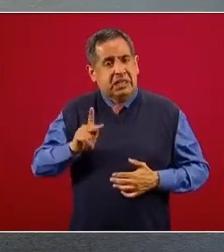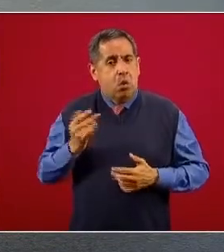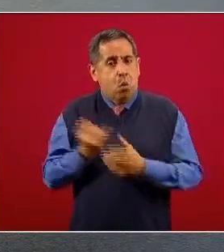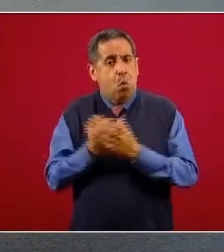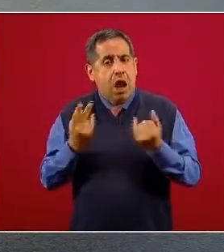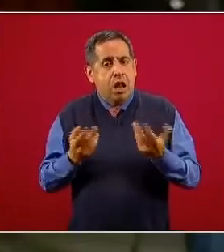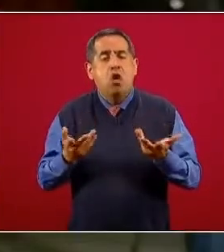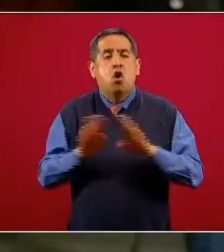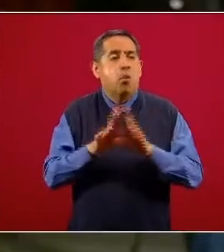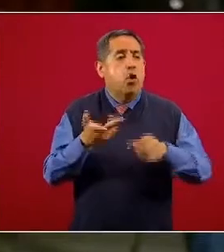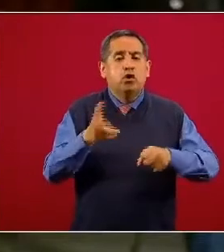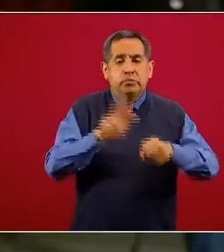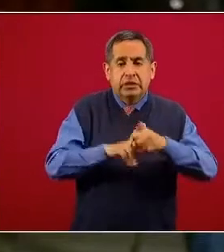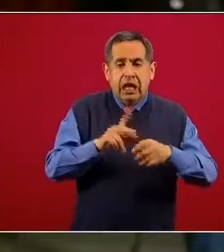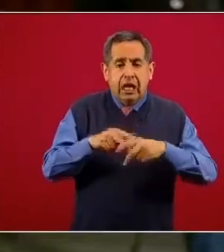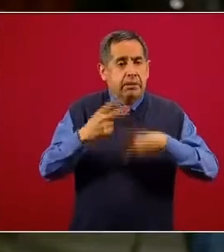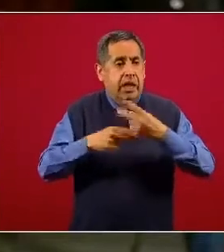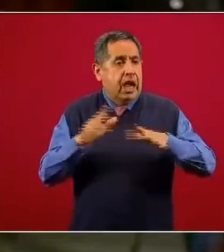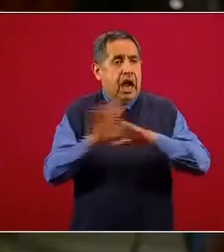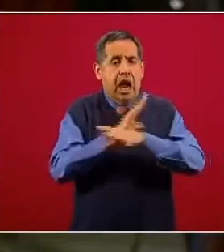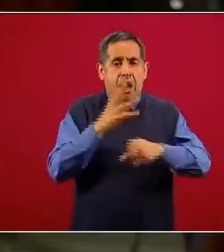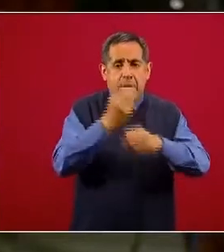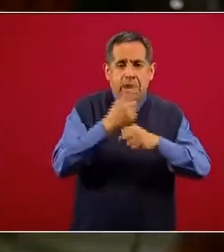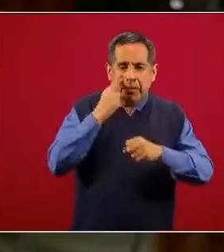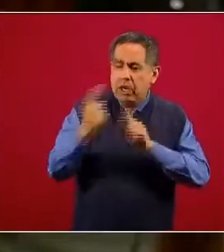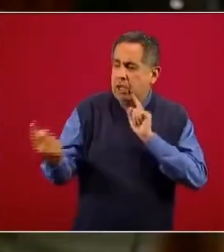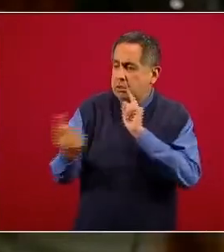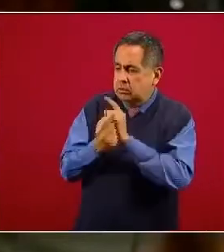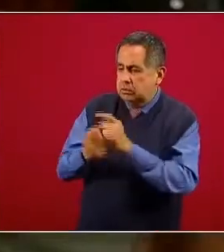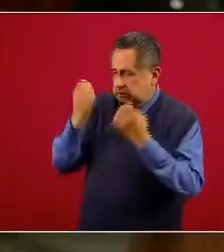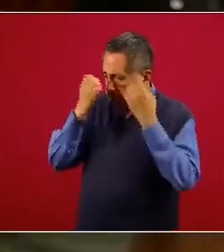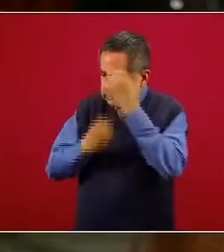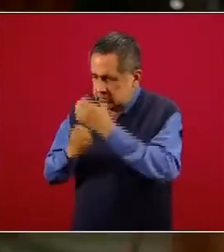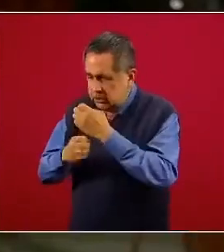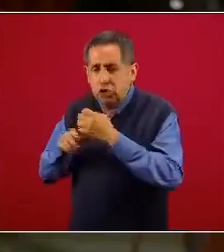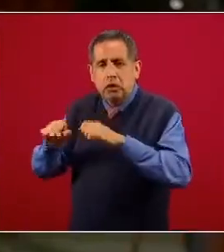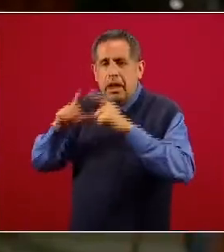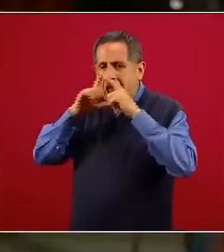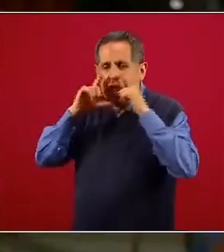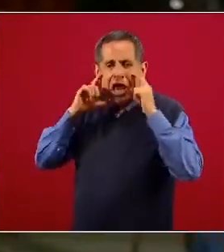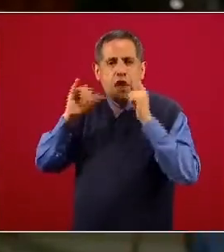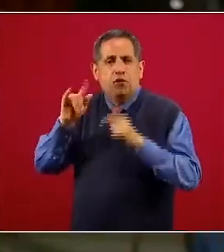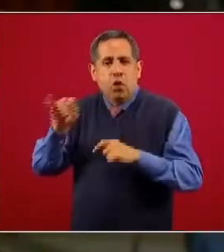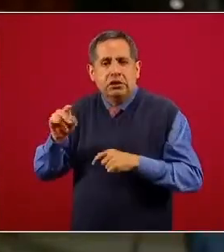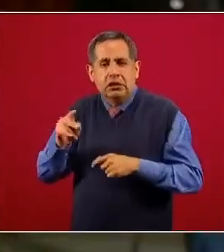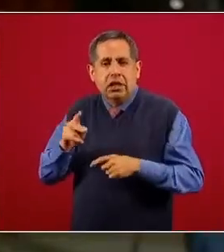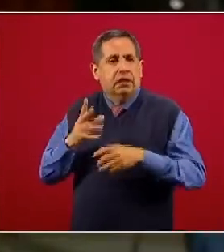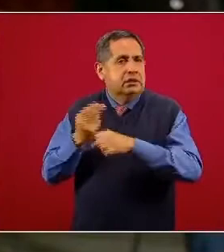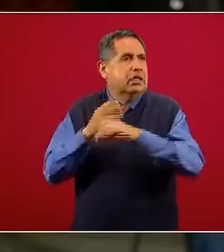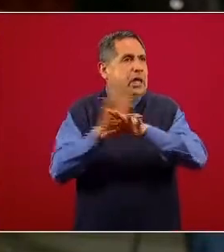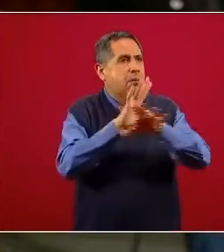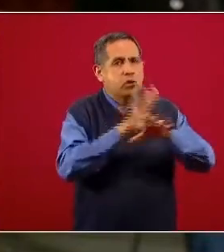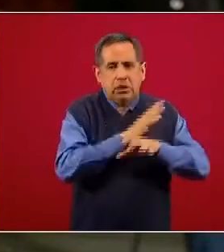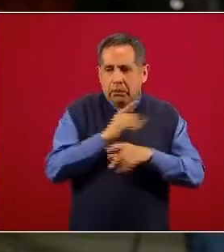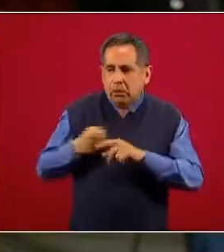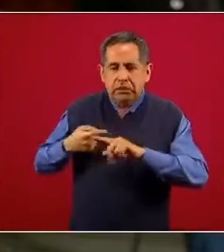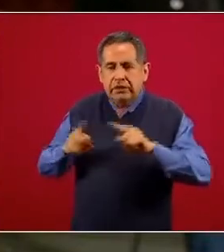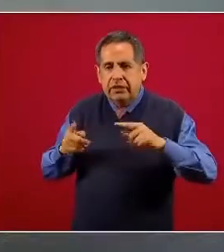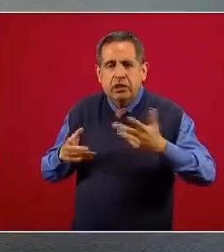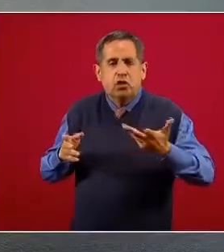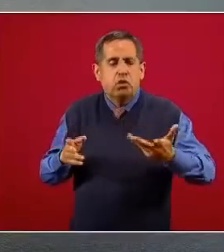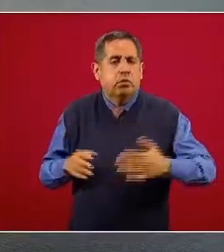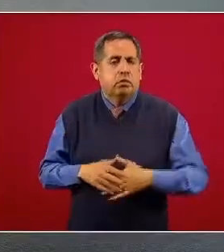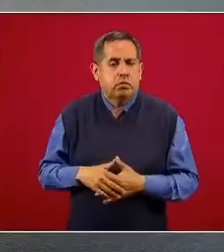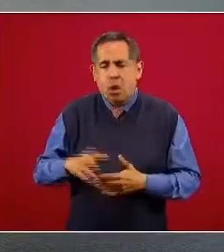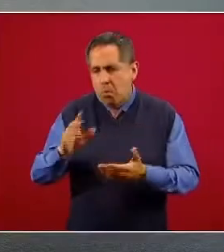hospitales van a realizarse cambios en las áreas de triage para recibir a los pacientes de influenza, ya que cada año hay reconversiones por esta enfermedad. Gracias. Muchas